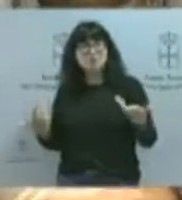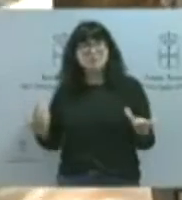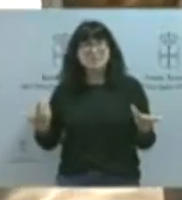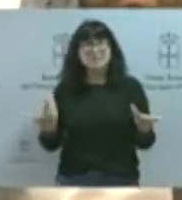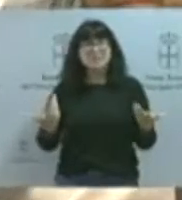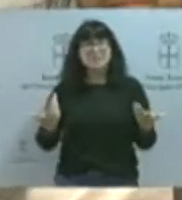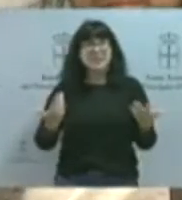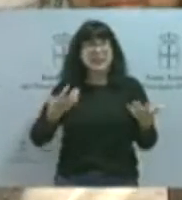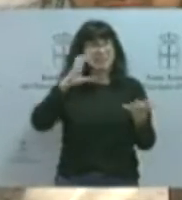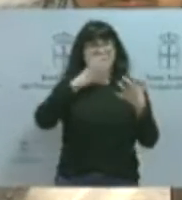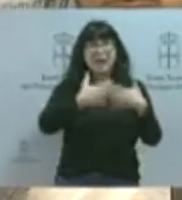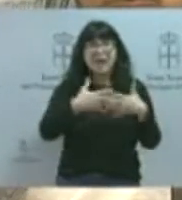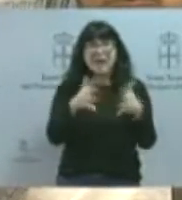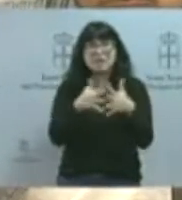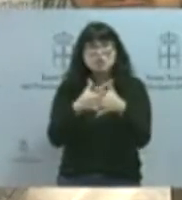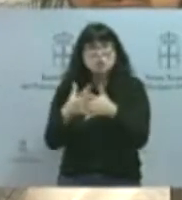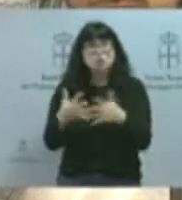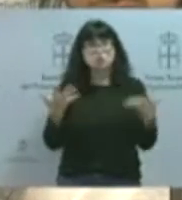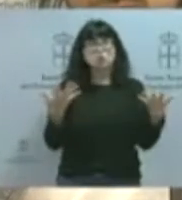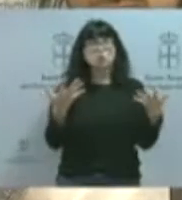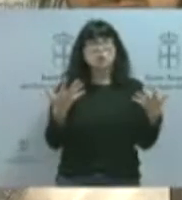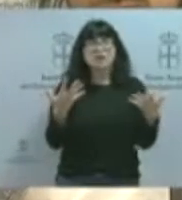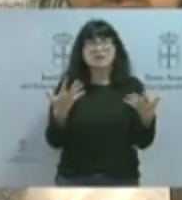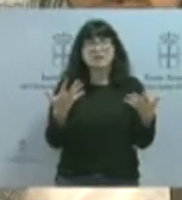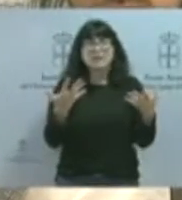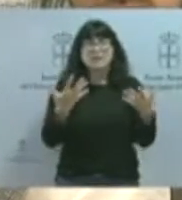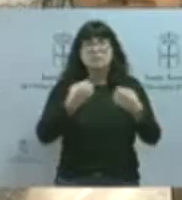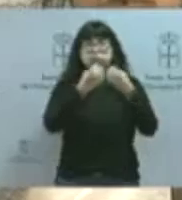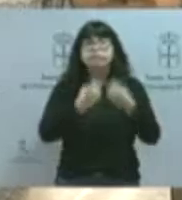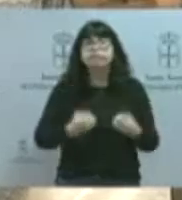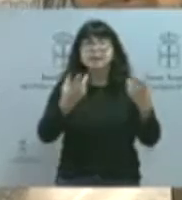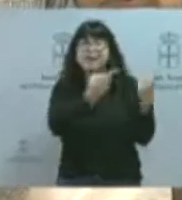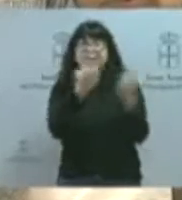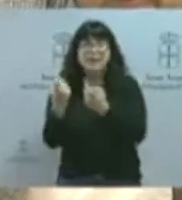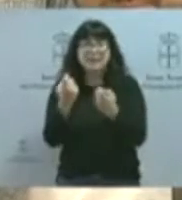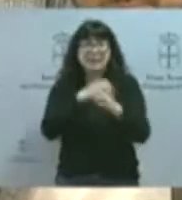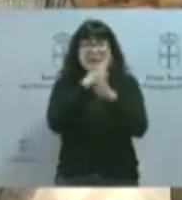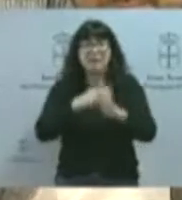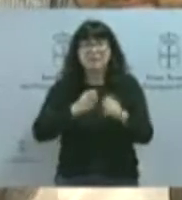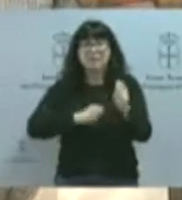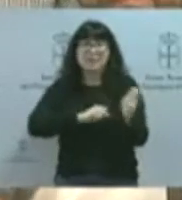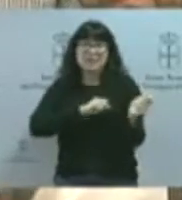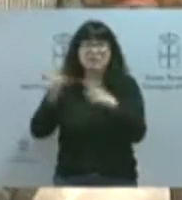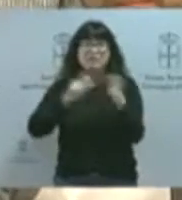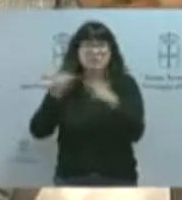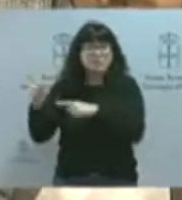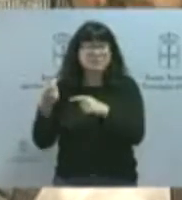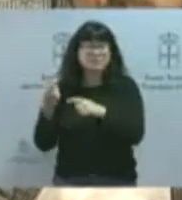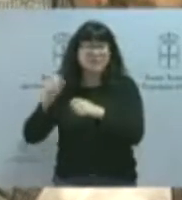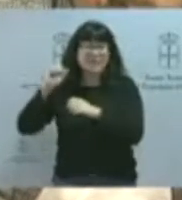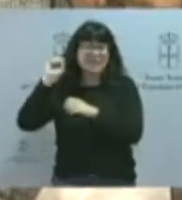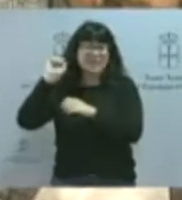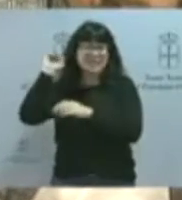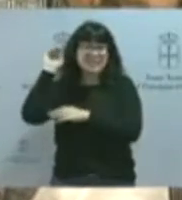país hacia las inversiones extranjeras? En segundo lugar, se nos recuerda que millones de personas viven instaladas en la precariedad de un